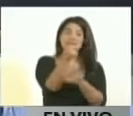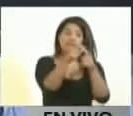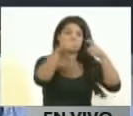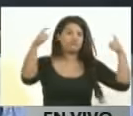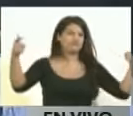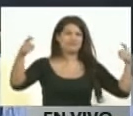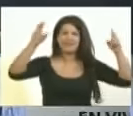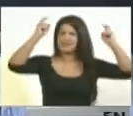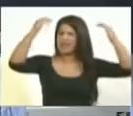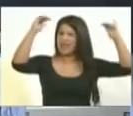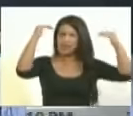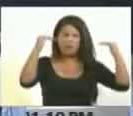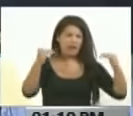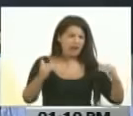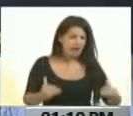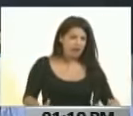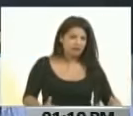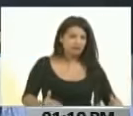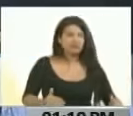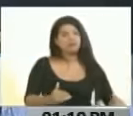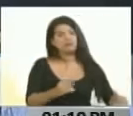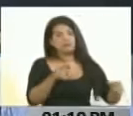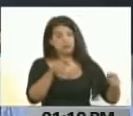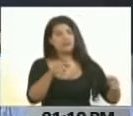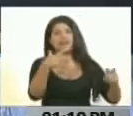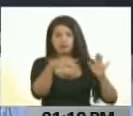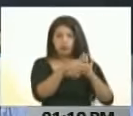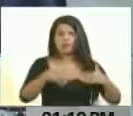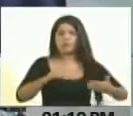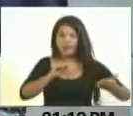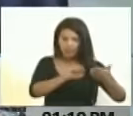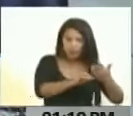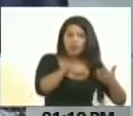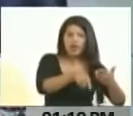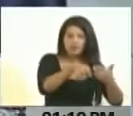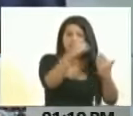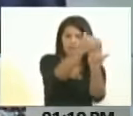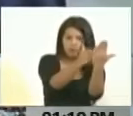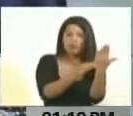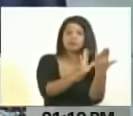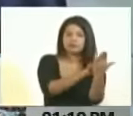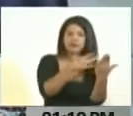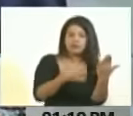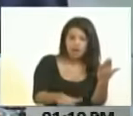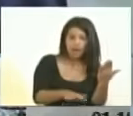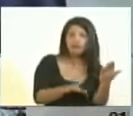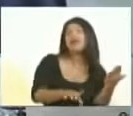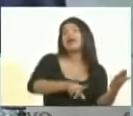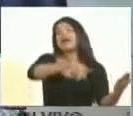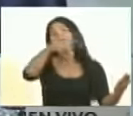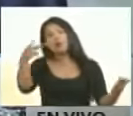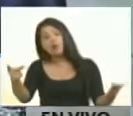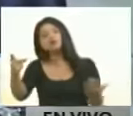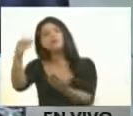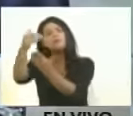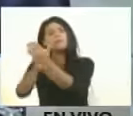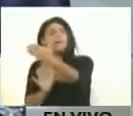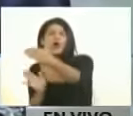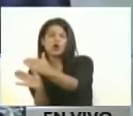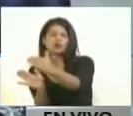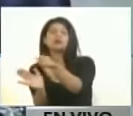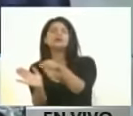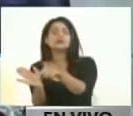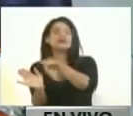más, o sea, este protocolo de Asunción está comprendido en las normas del protocolo de Ushuaia 2, que es